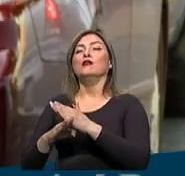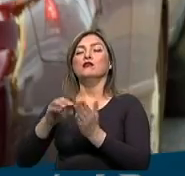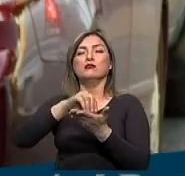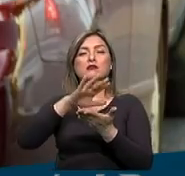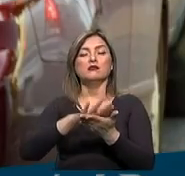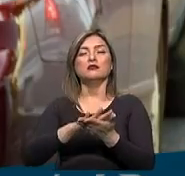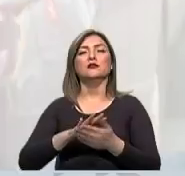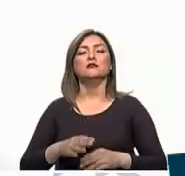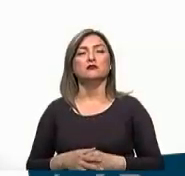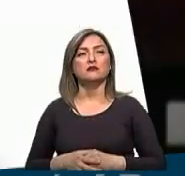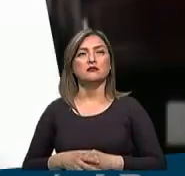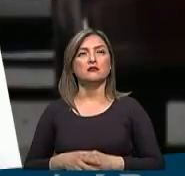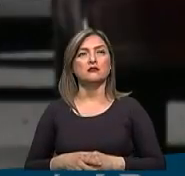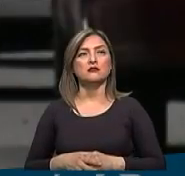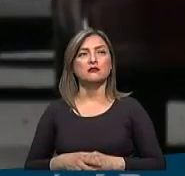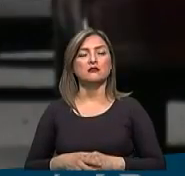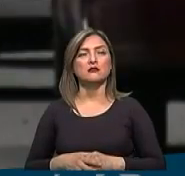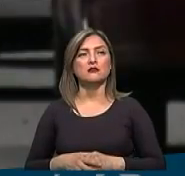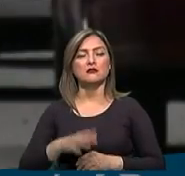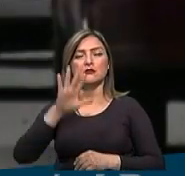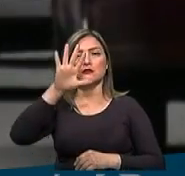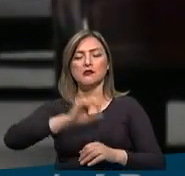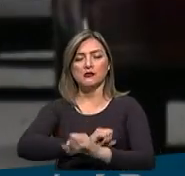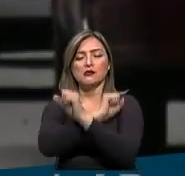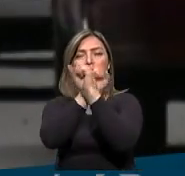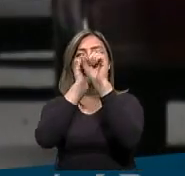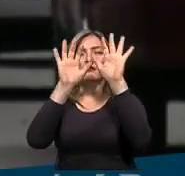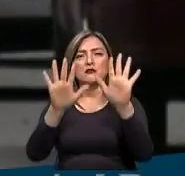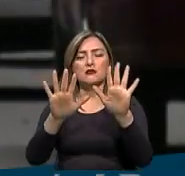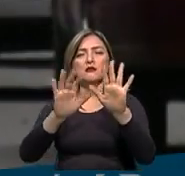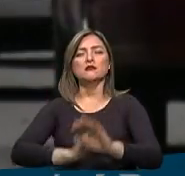rige desde las 5 de la mañana hasta las